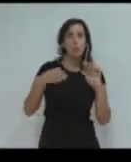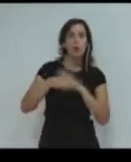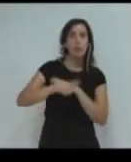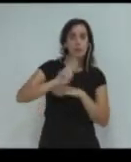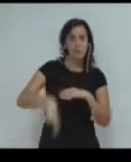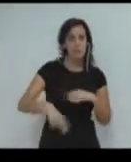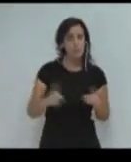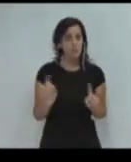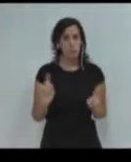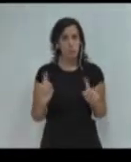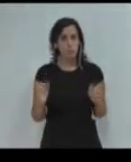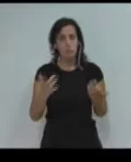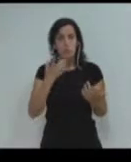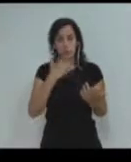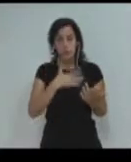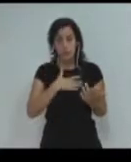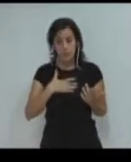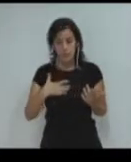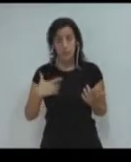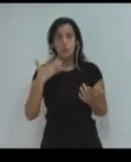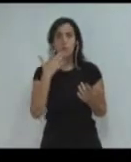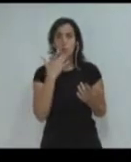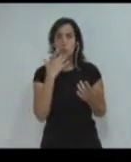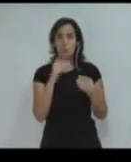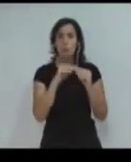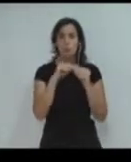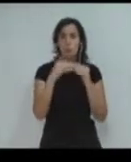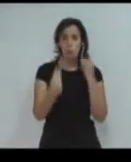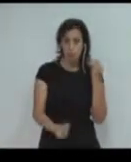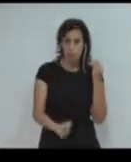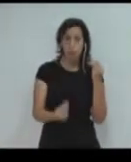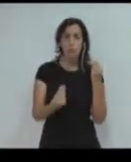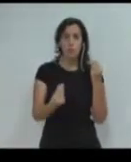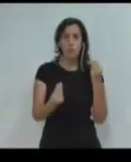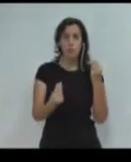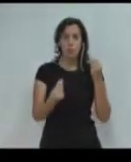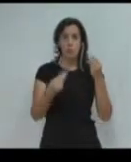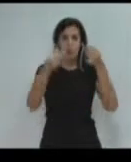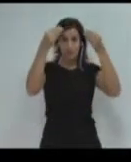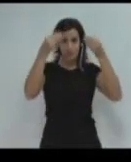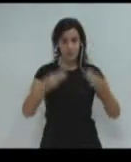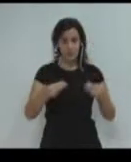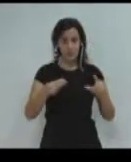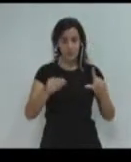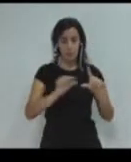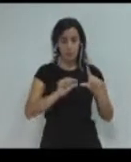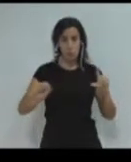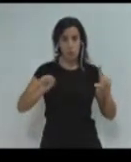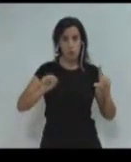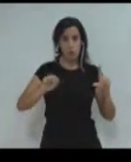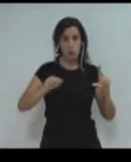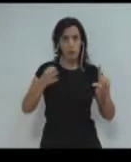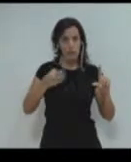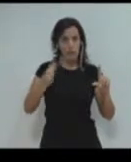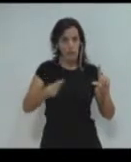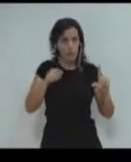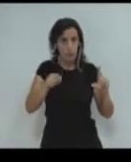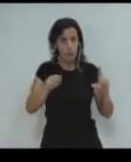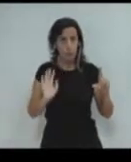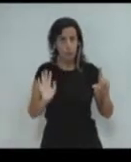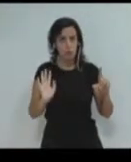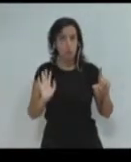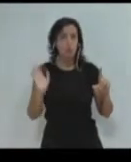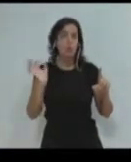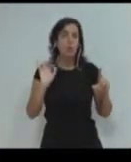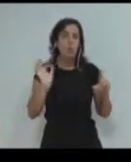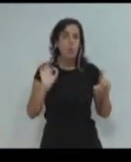sino que si nosotros queremos intercalar en un documento notas a pie de página, Sí. es lo que tenemos que hacer, ¿no? ¿O